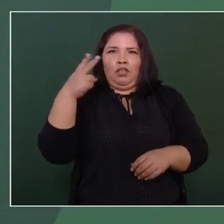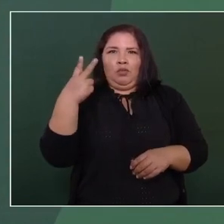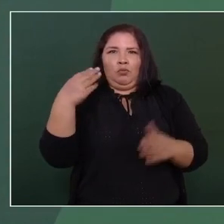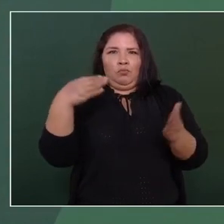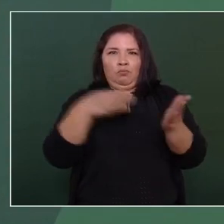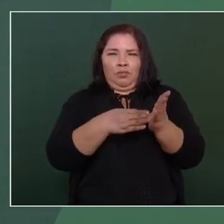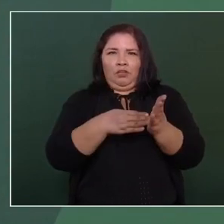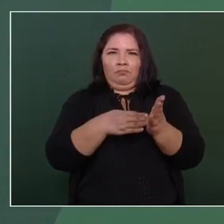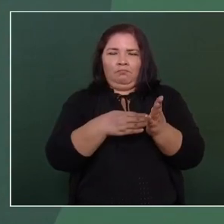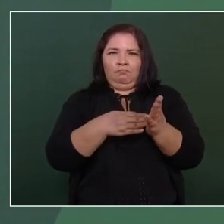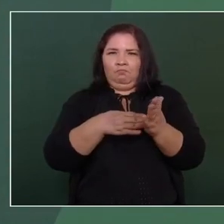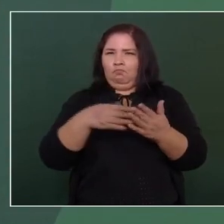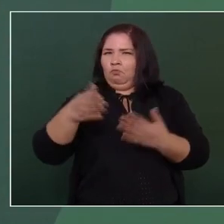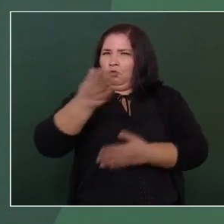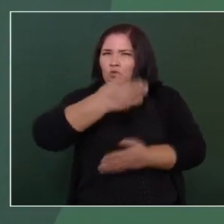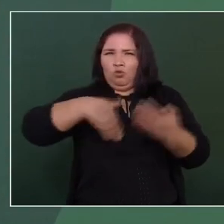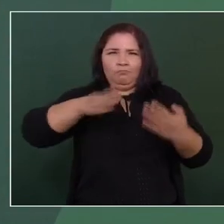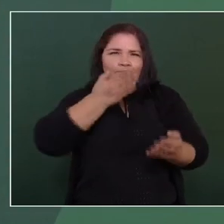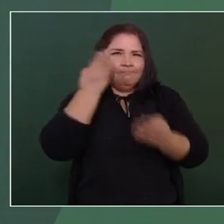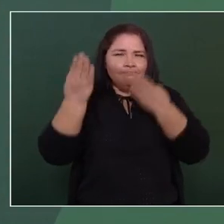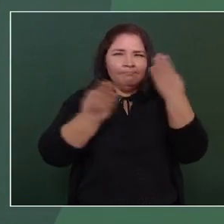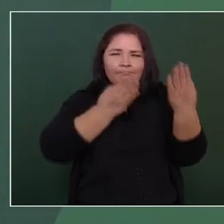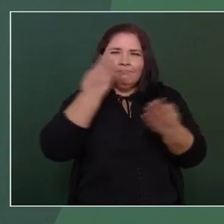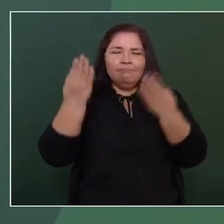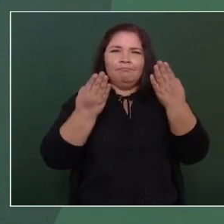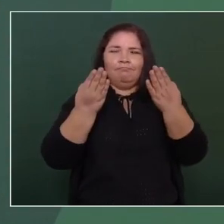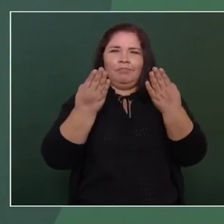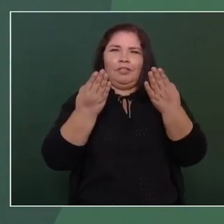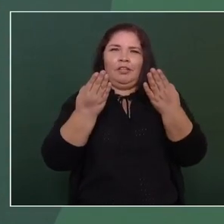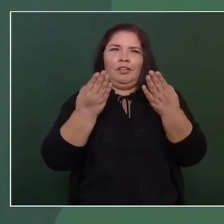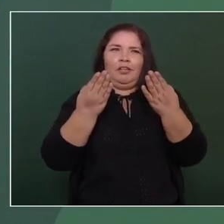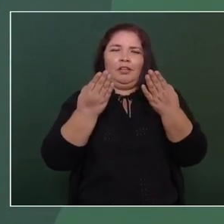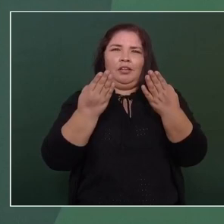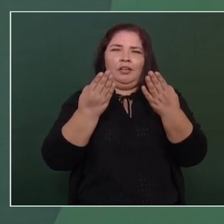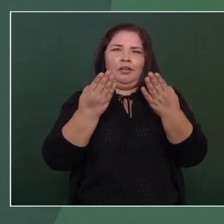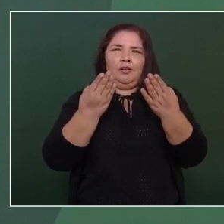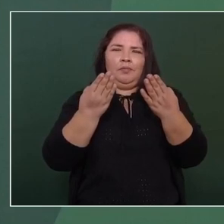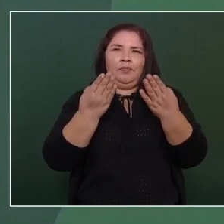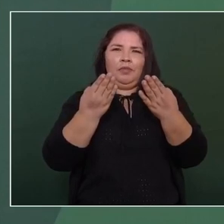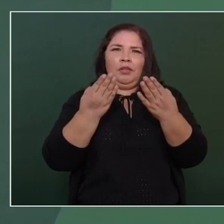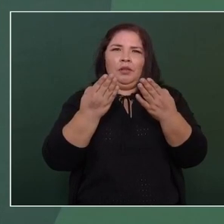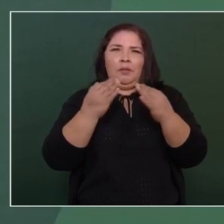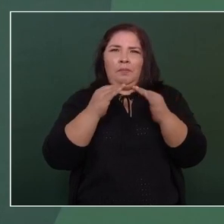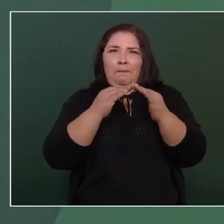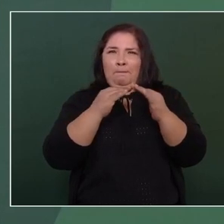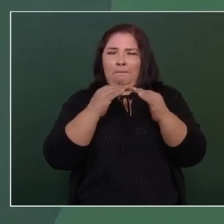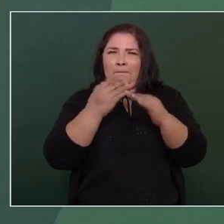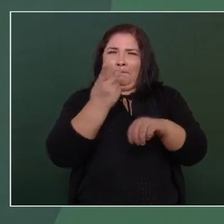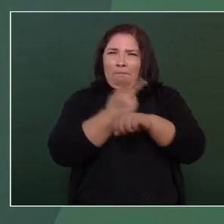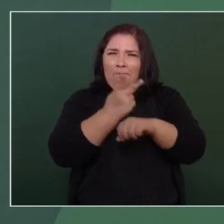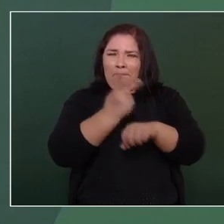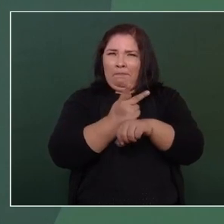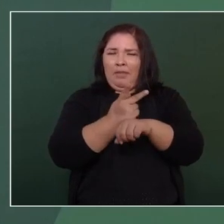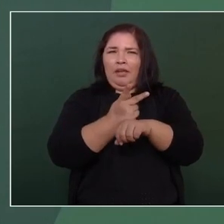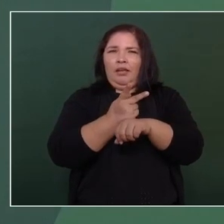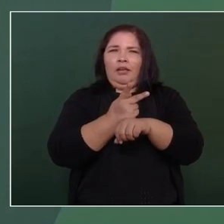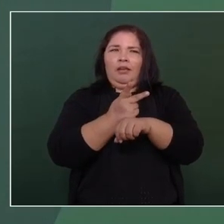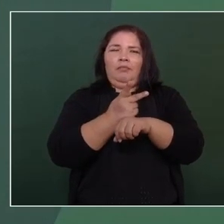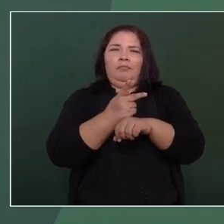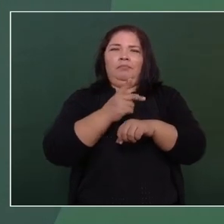estudiantes, todos los que estudian en el nivel medio superior, y